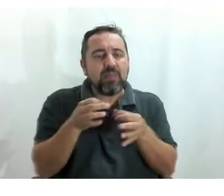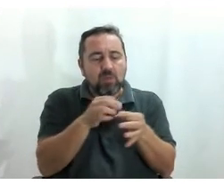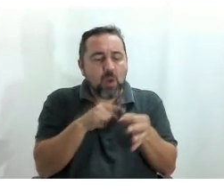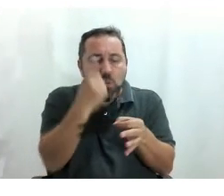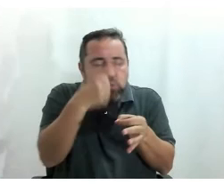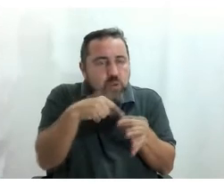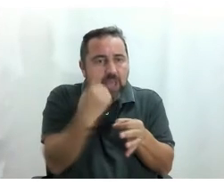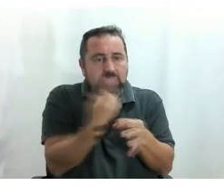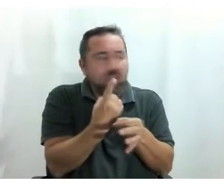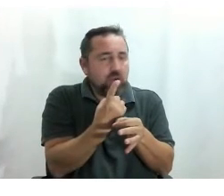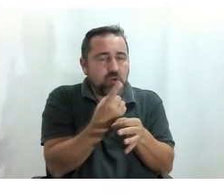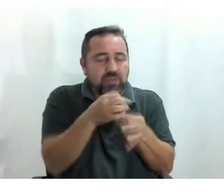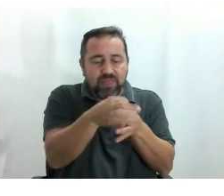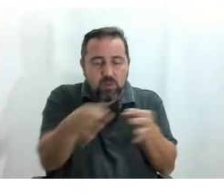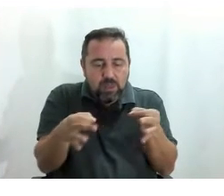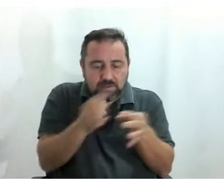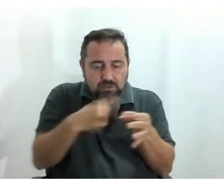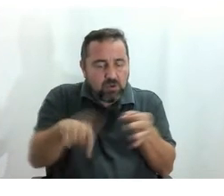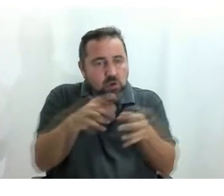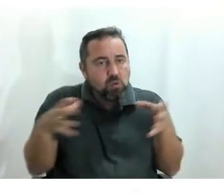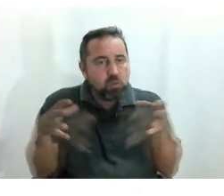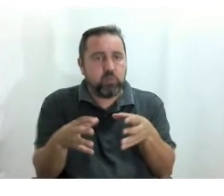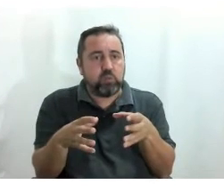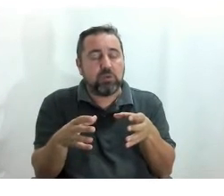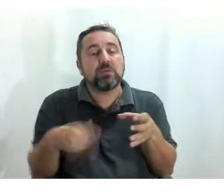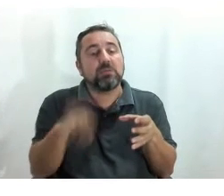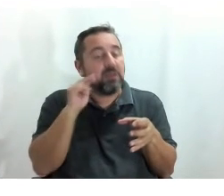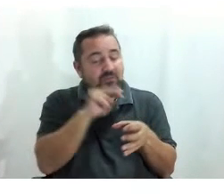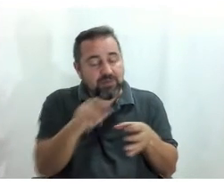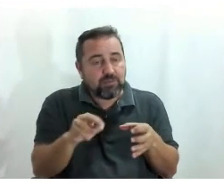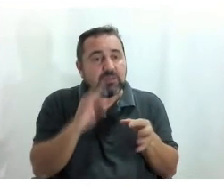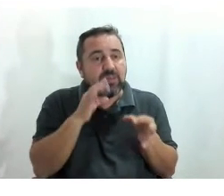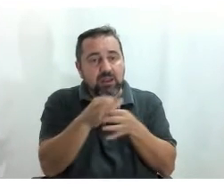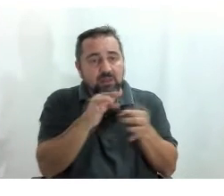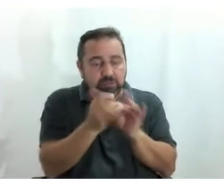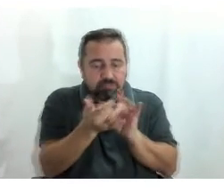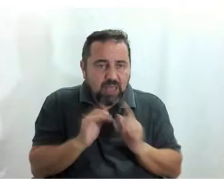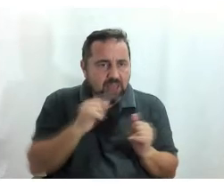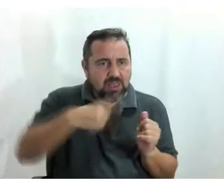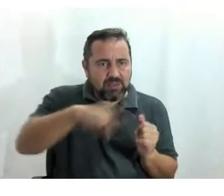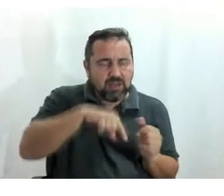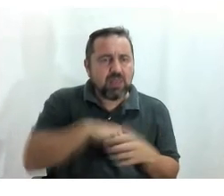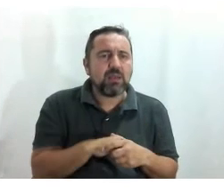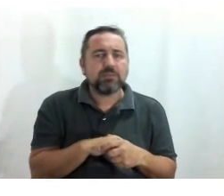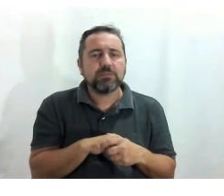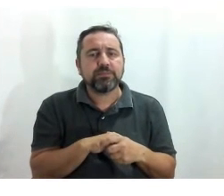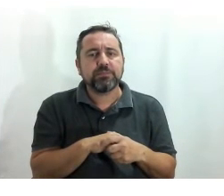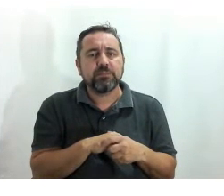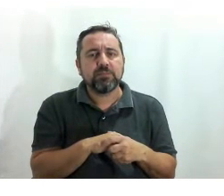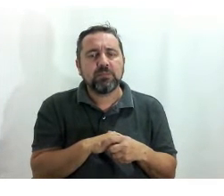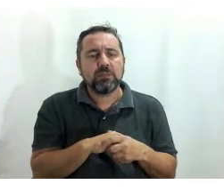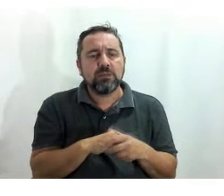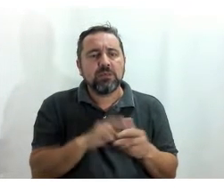sino sobre un conjunto de células, con lo cual también podemos ver las interacciones que existen entre ellas, tanto a nivel